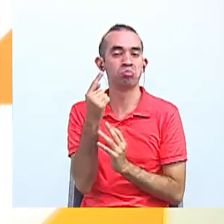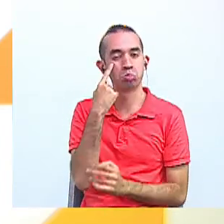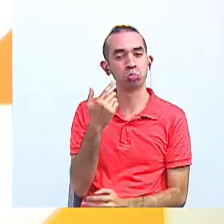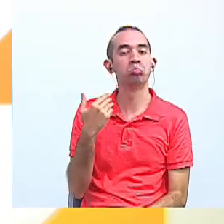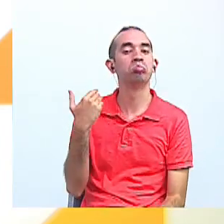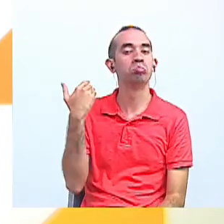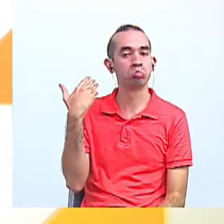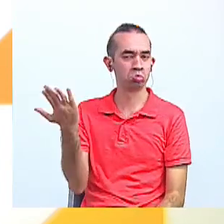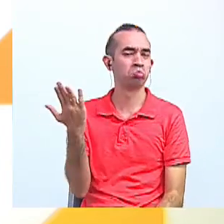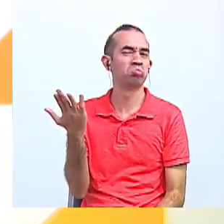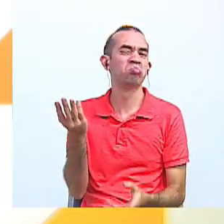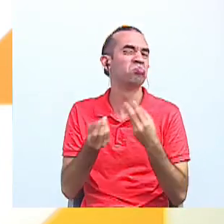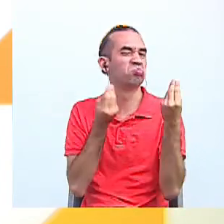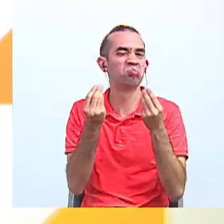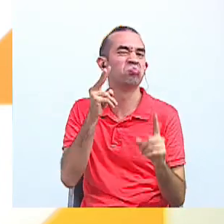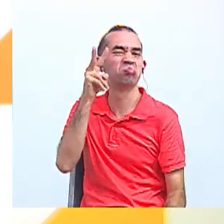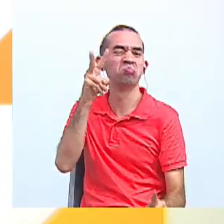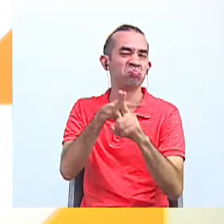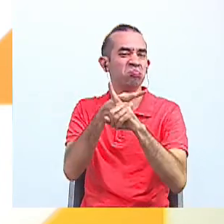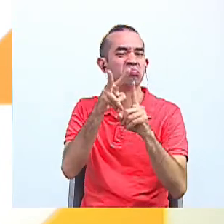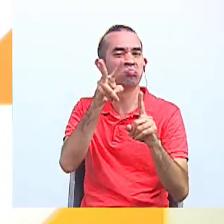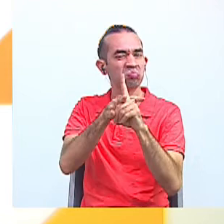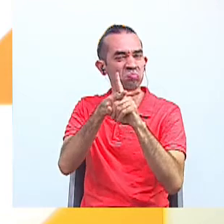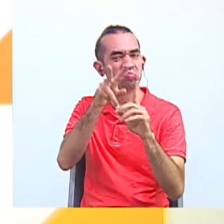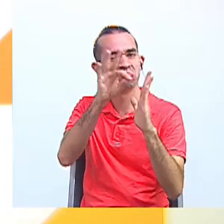entonces qué nos dice la fórmula.